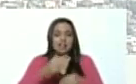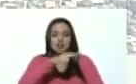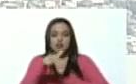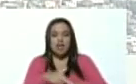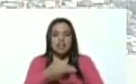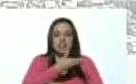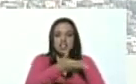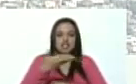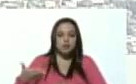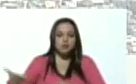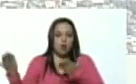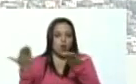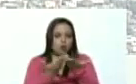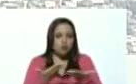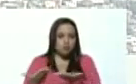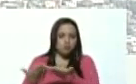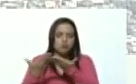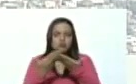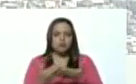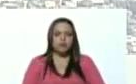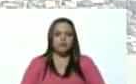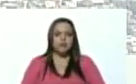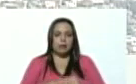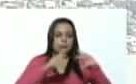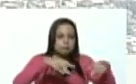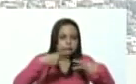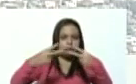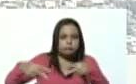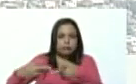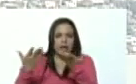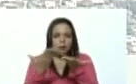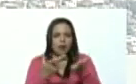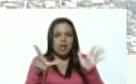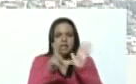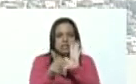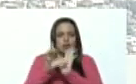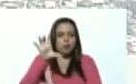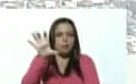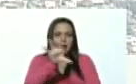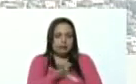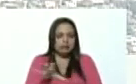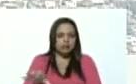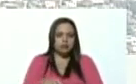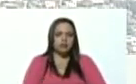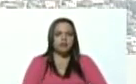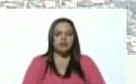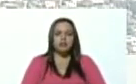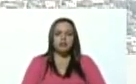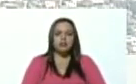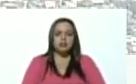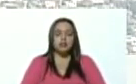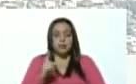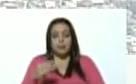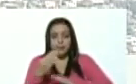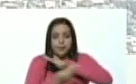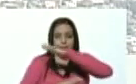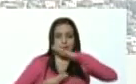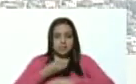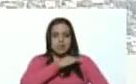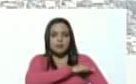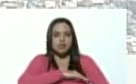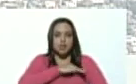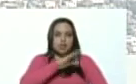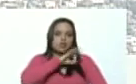Escolar y Reparación de Escuelas y Liceos del país y de Bases de Misiones